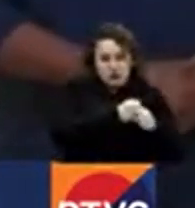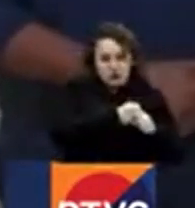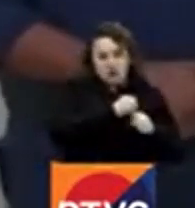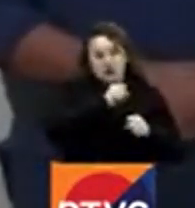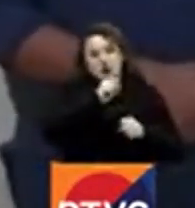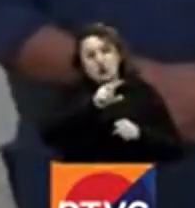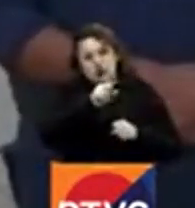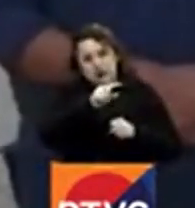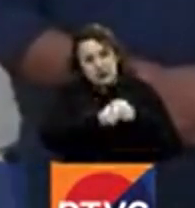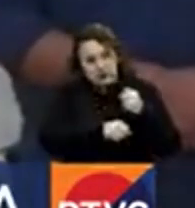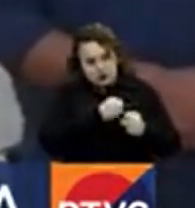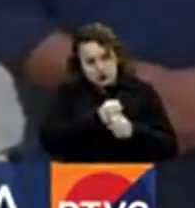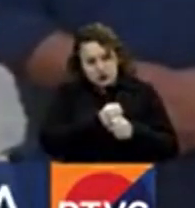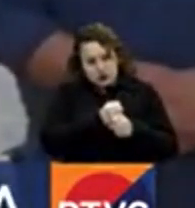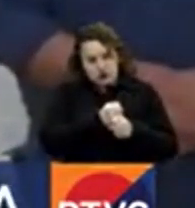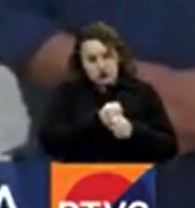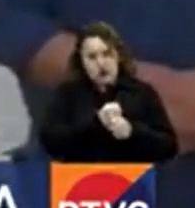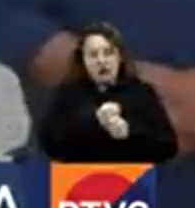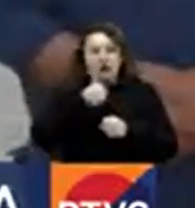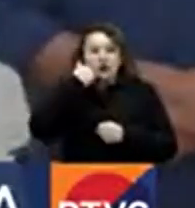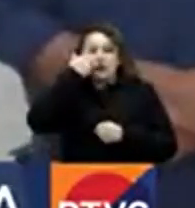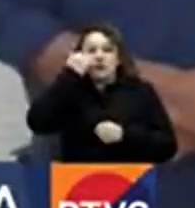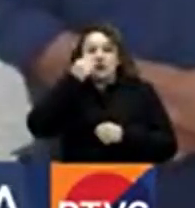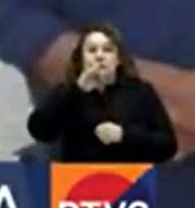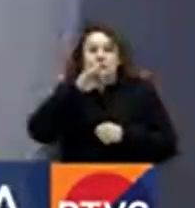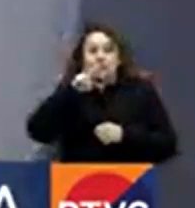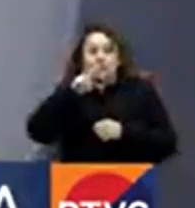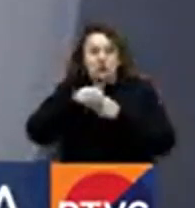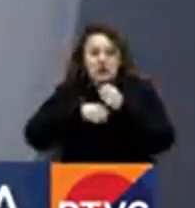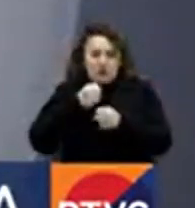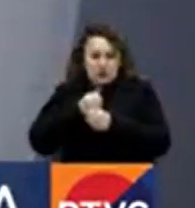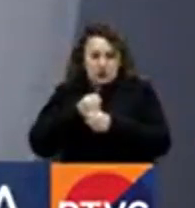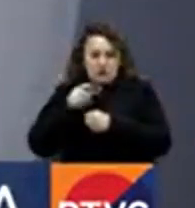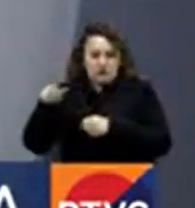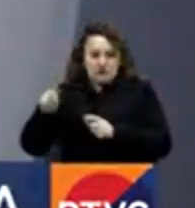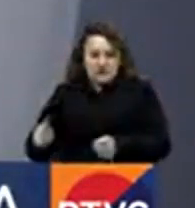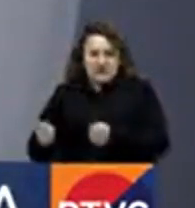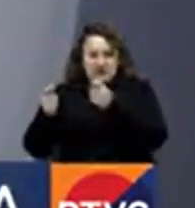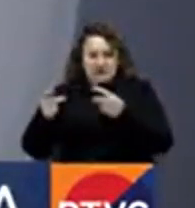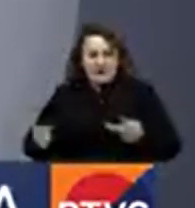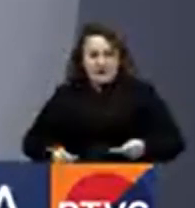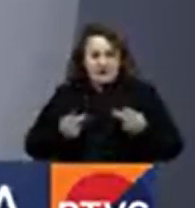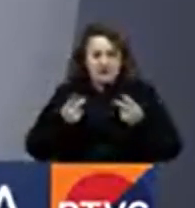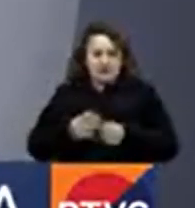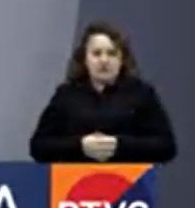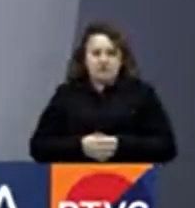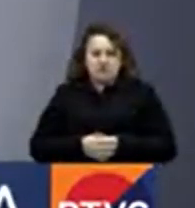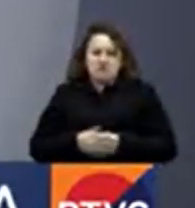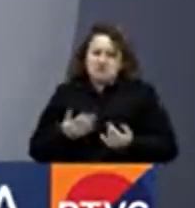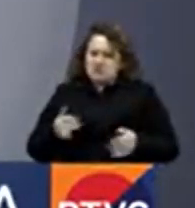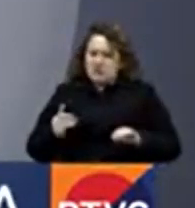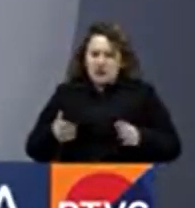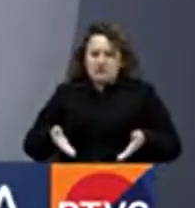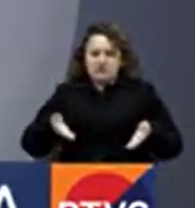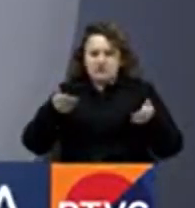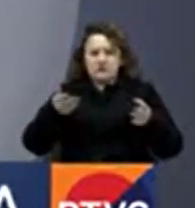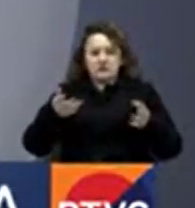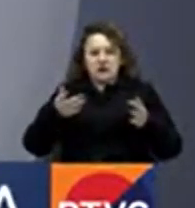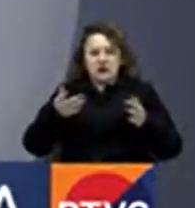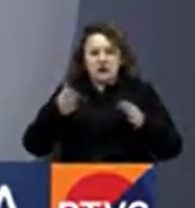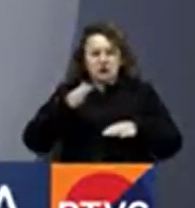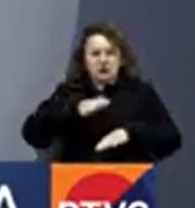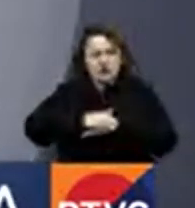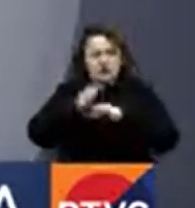años, un adulto de 32 años y el salvavidas. Los lesionados fueron dados de alta y se descartaron mayores consecuencias en su